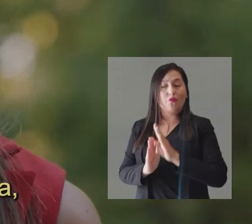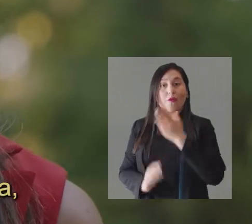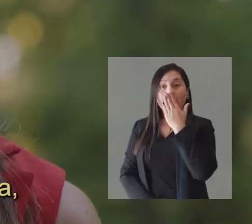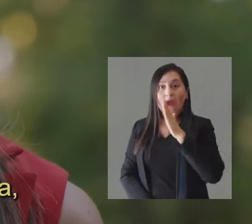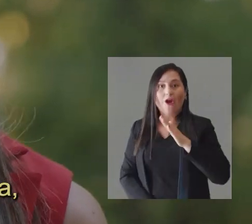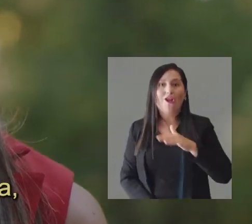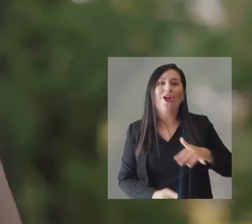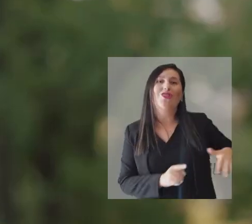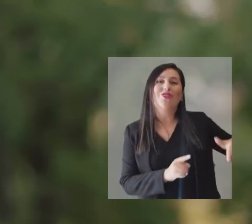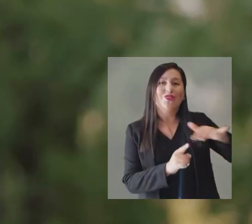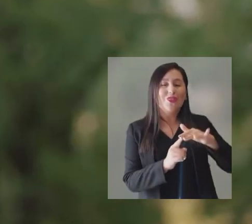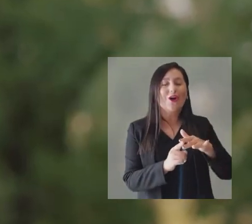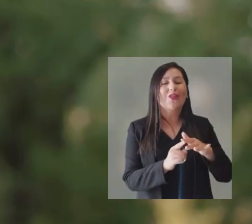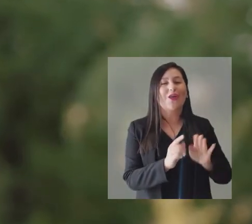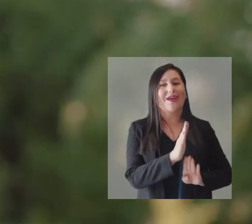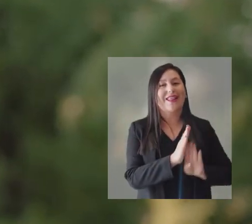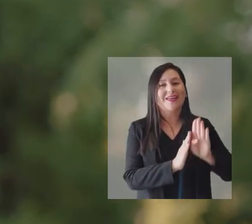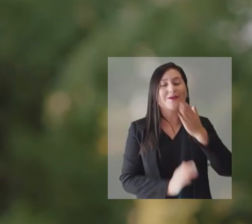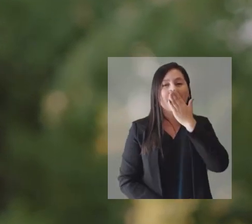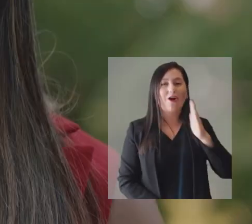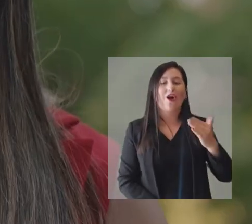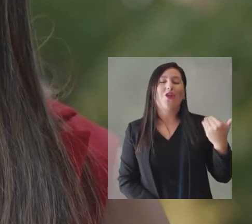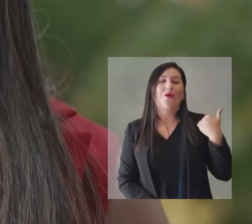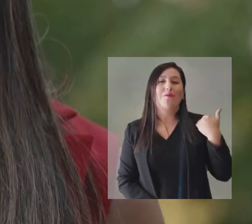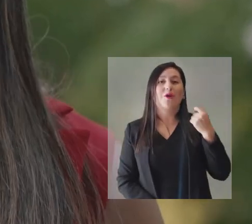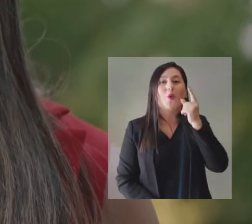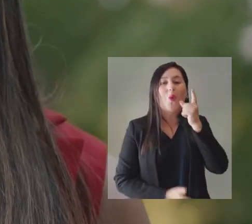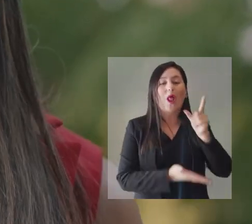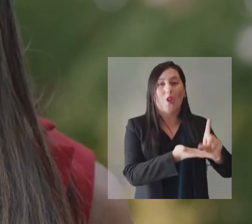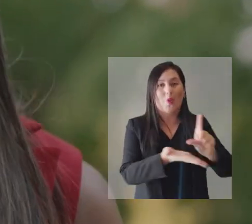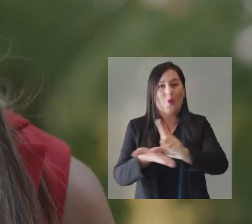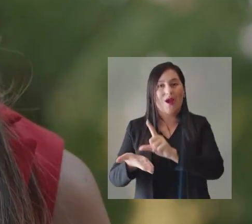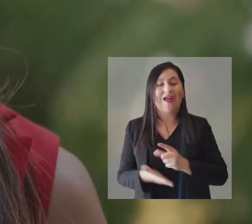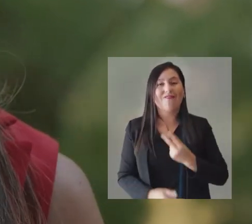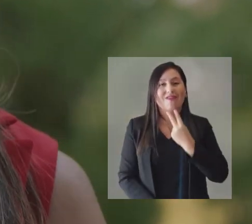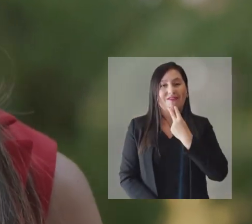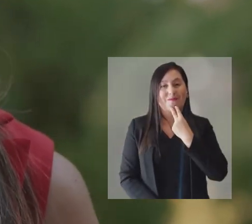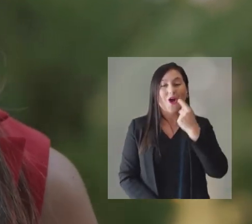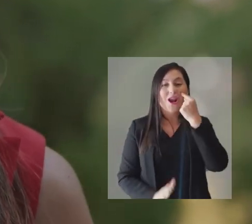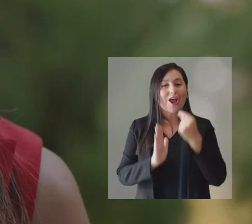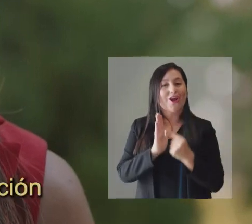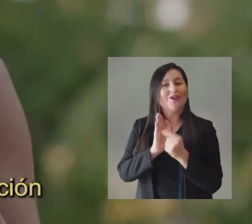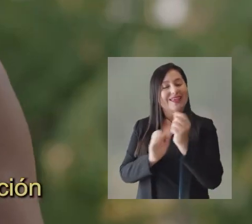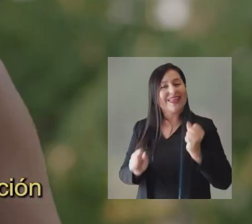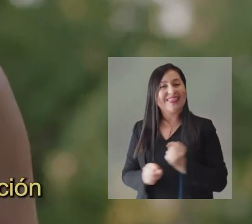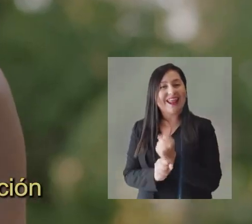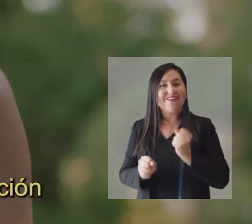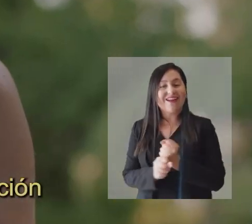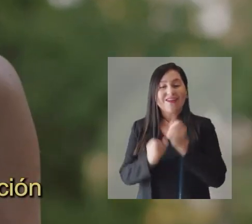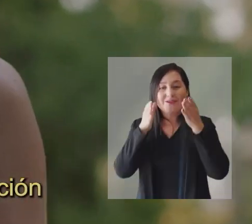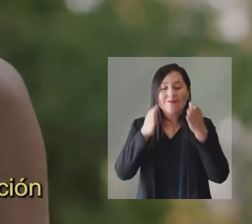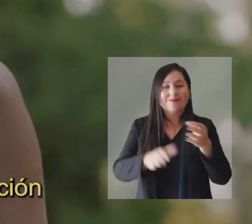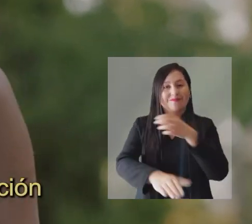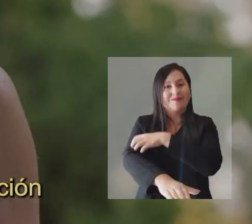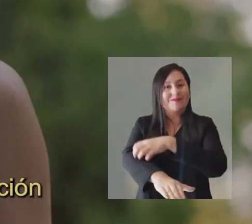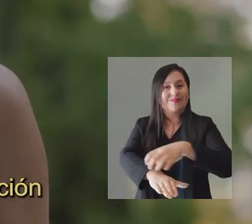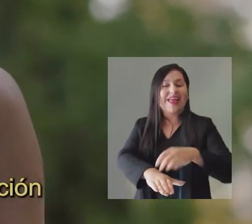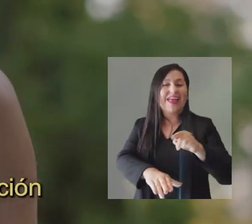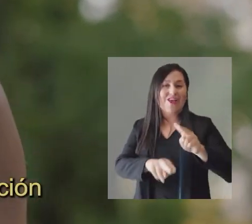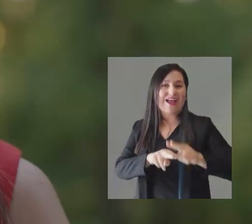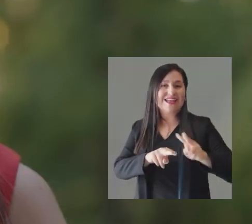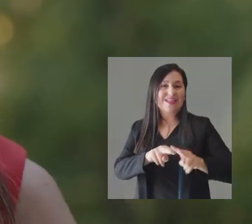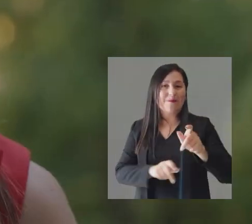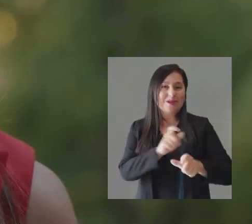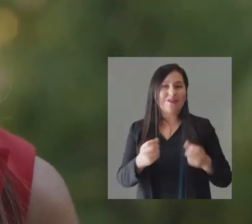uno crece y mejora todos crecemos y mejoramos sin importar el rincón de chile en que vivimos reconocer y trabajar por la